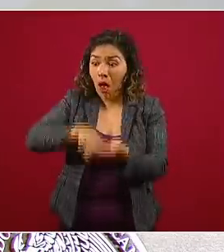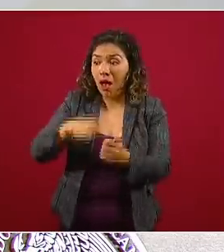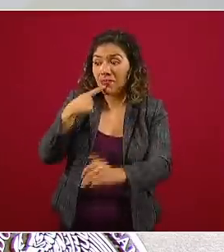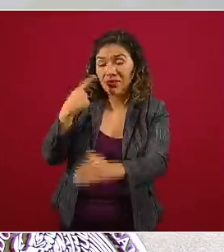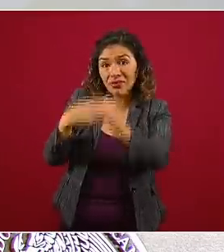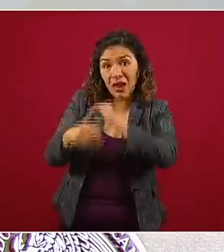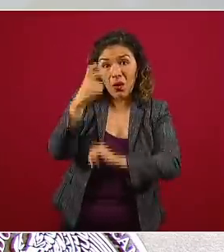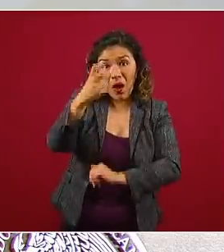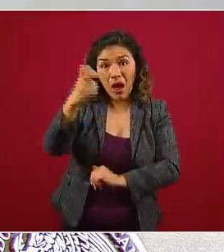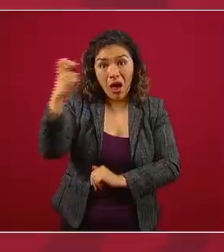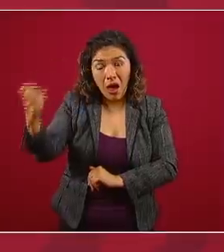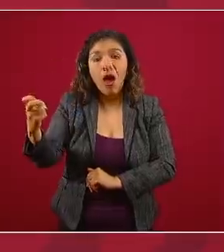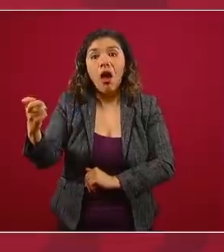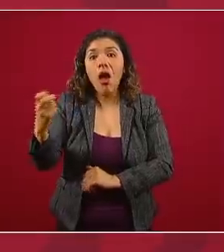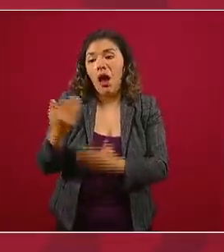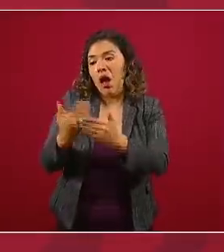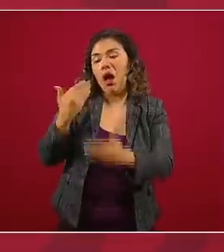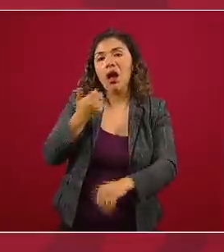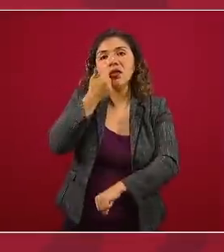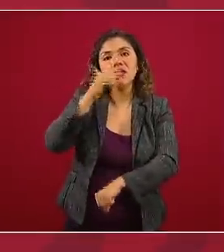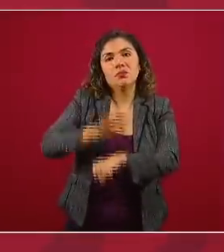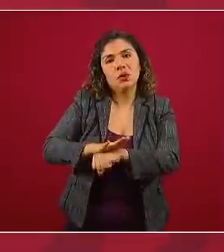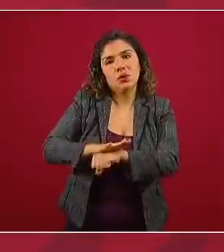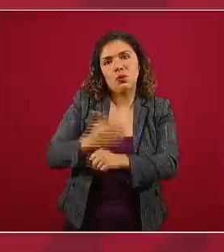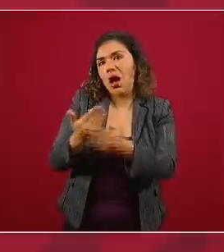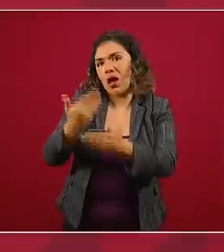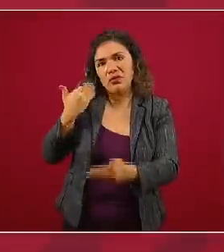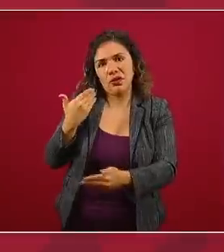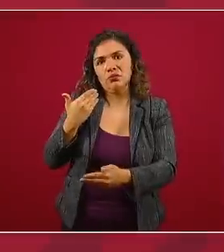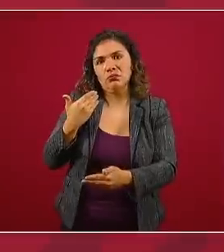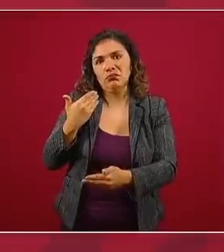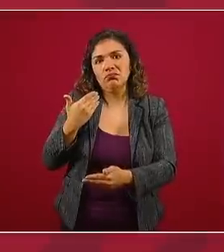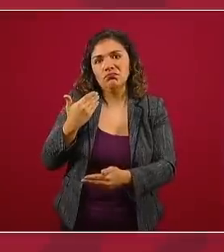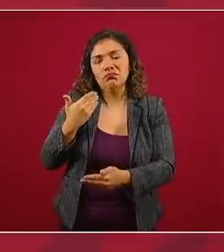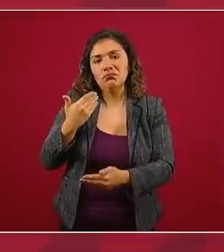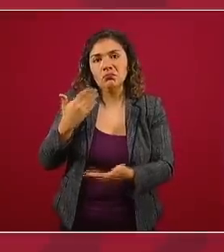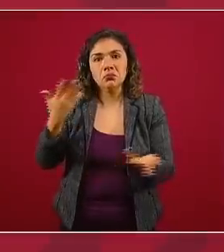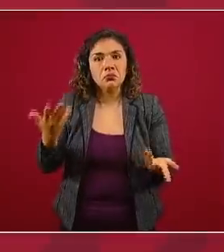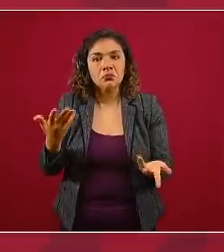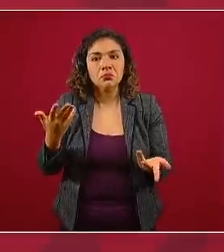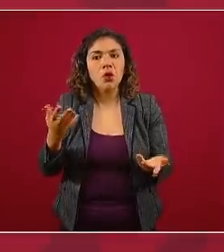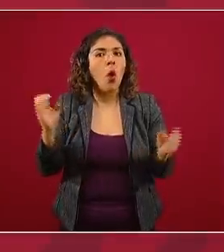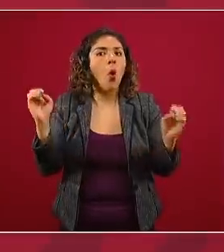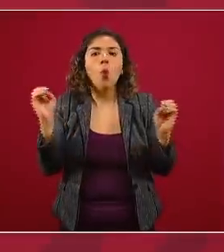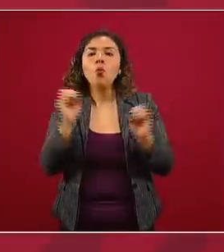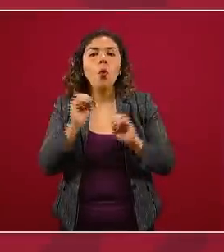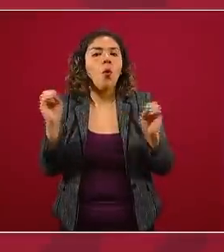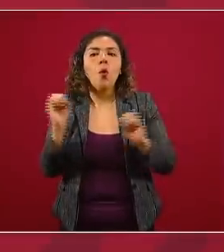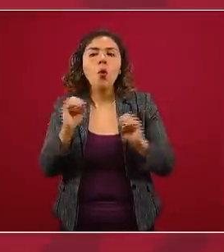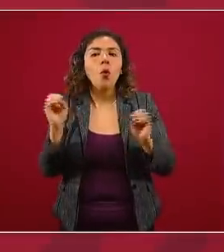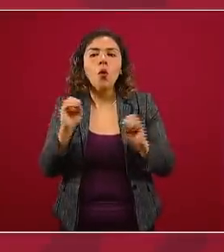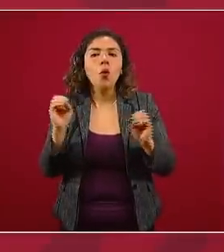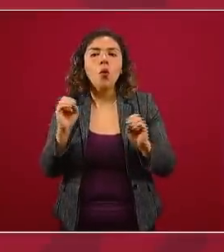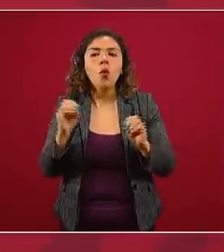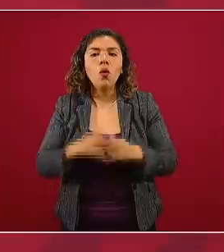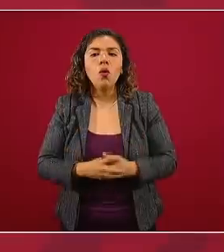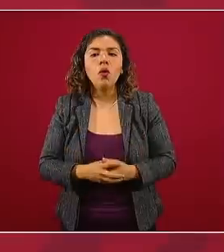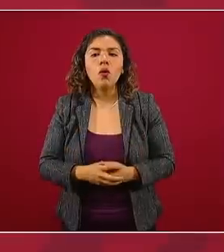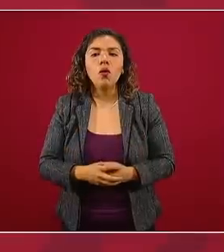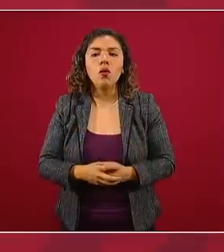hechas en la pasada administración desde luego no se dio este